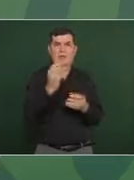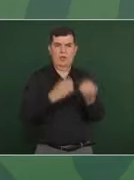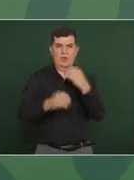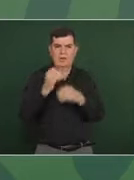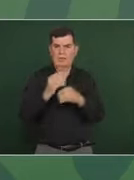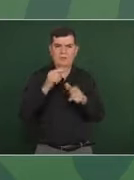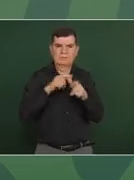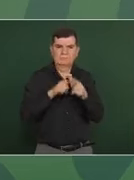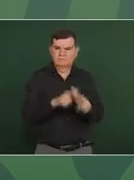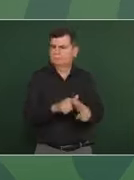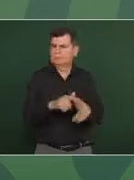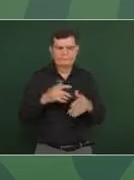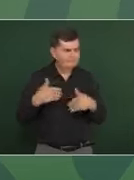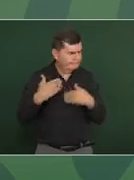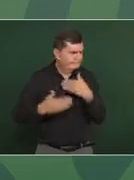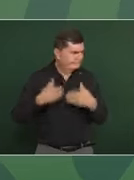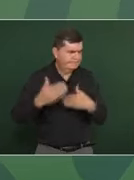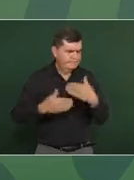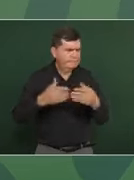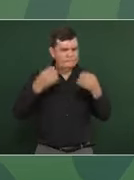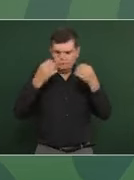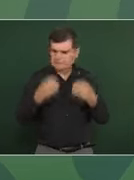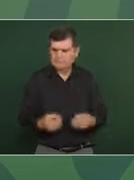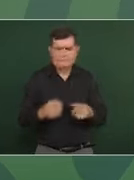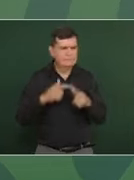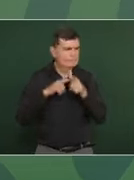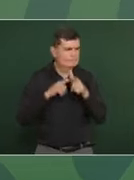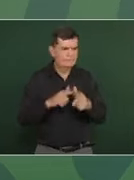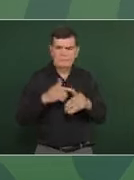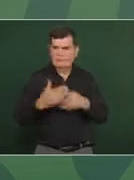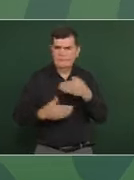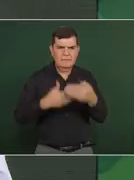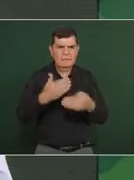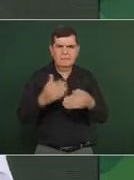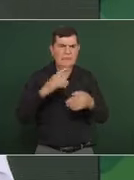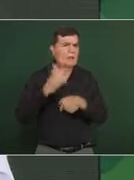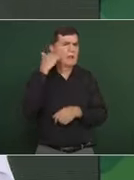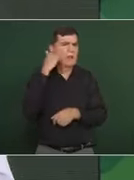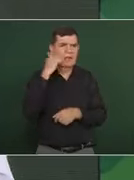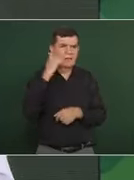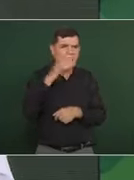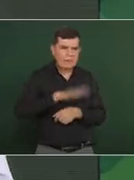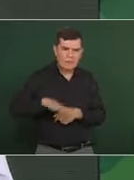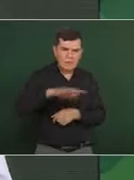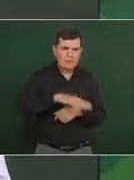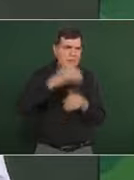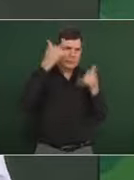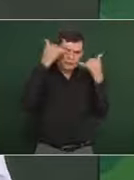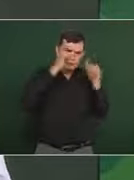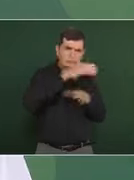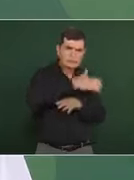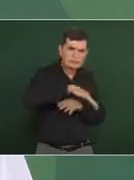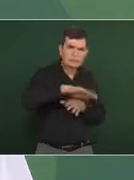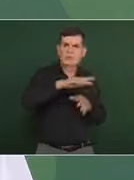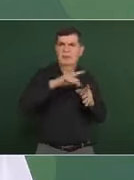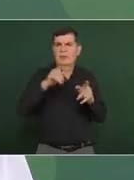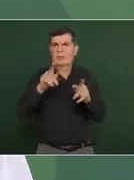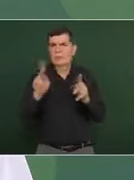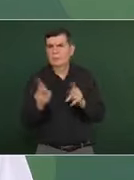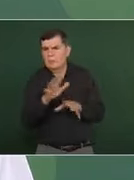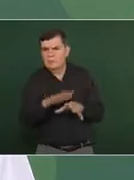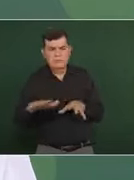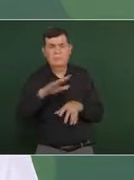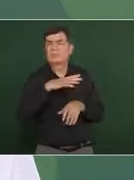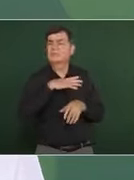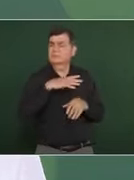los programas. Pero el compromiso con Acapulco, con Coyuca, con su pueblo,